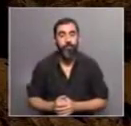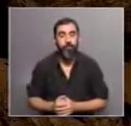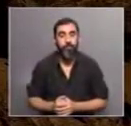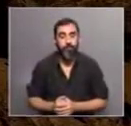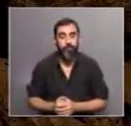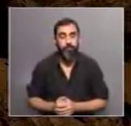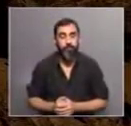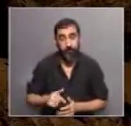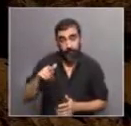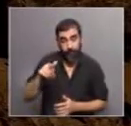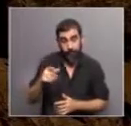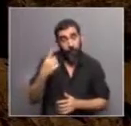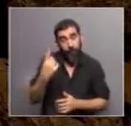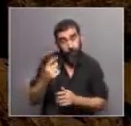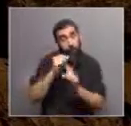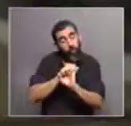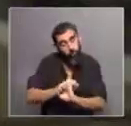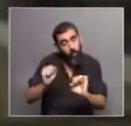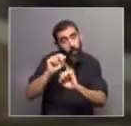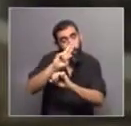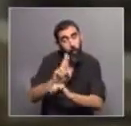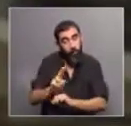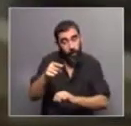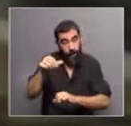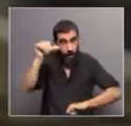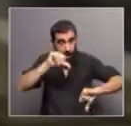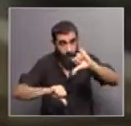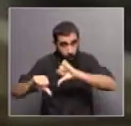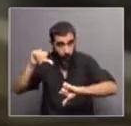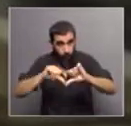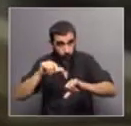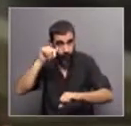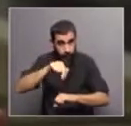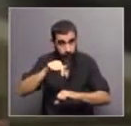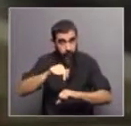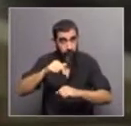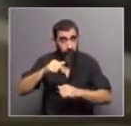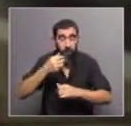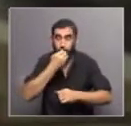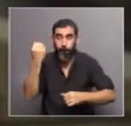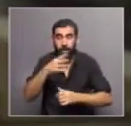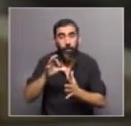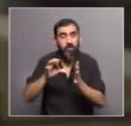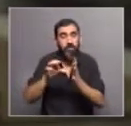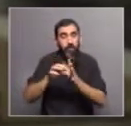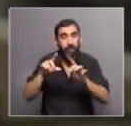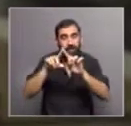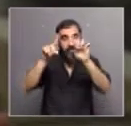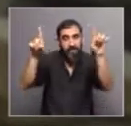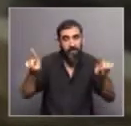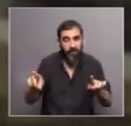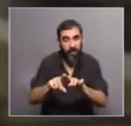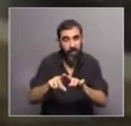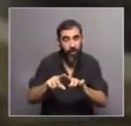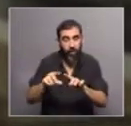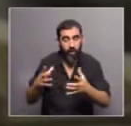En ese sentido, uno de los posibles usos del laboratorio es ayudar a un sistema de certificación de estufas que ya